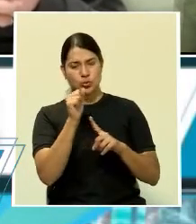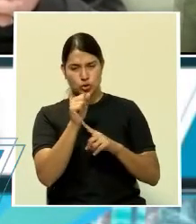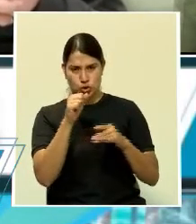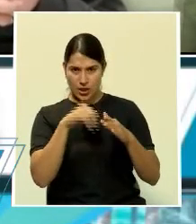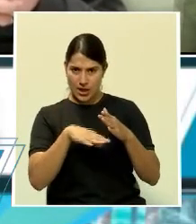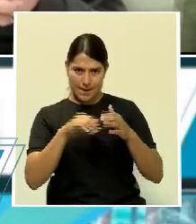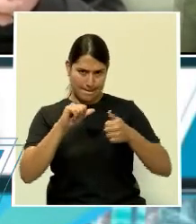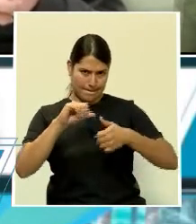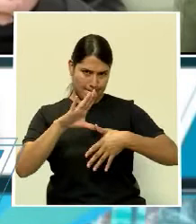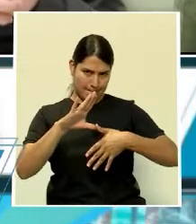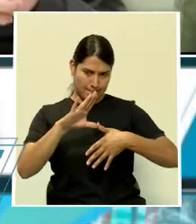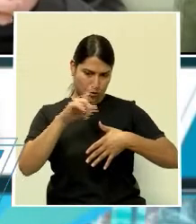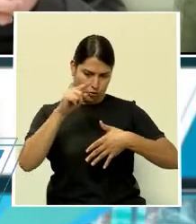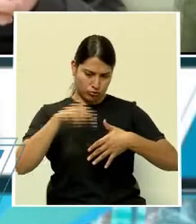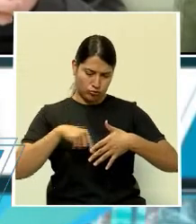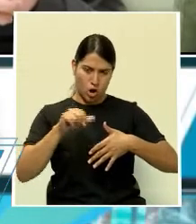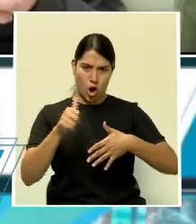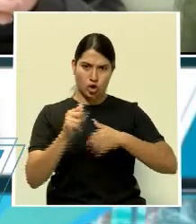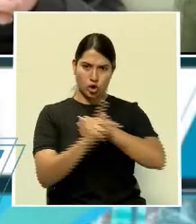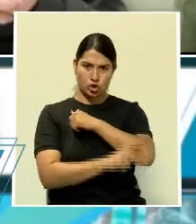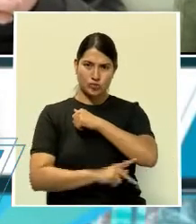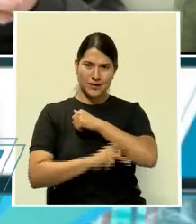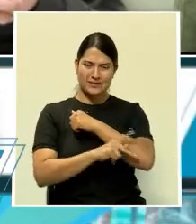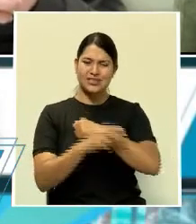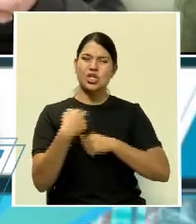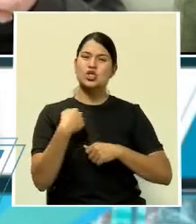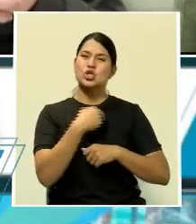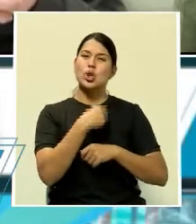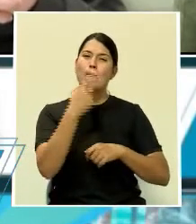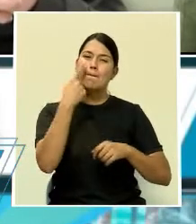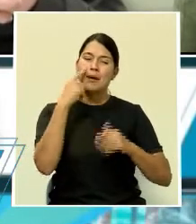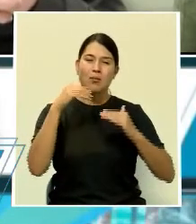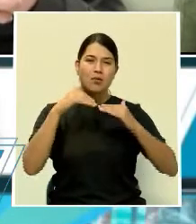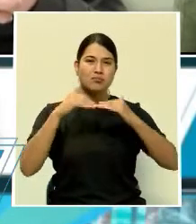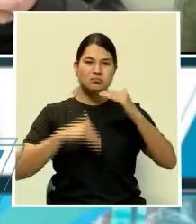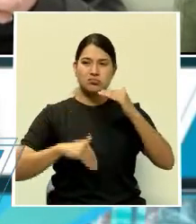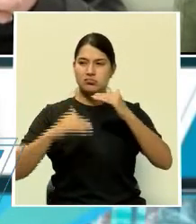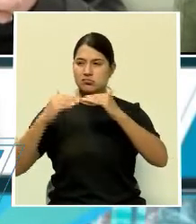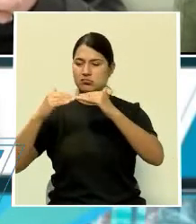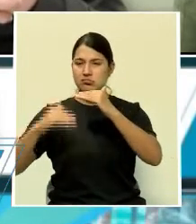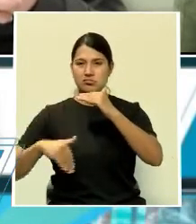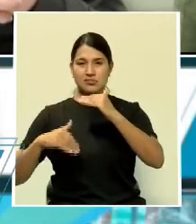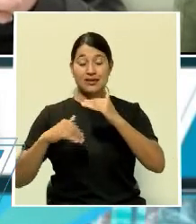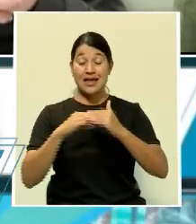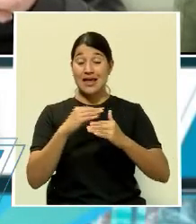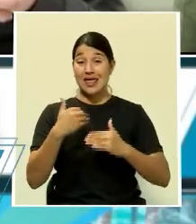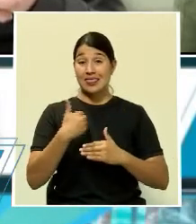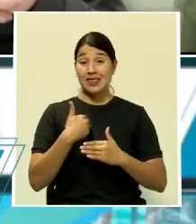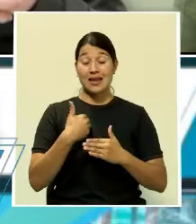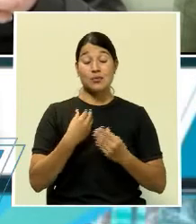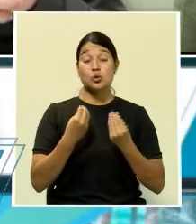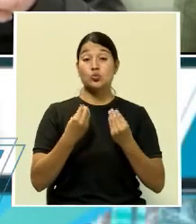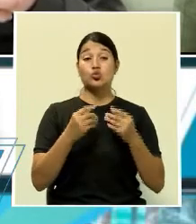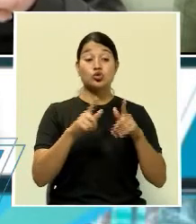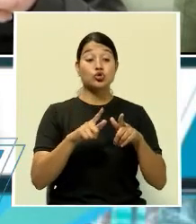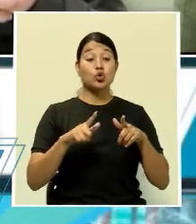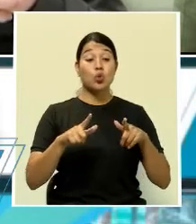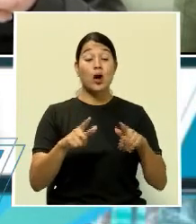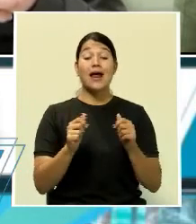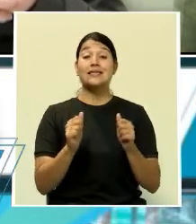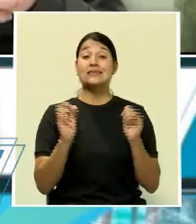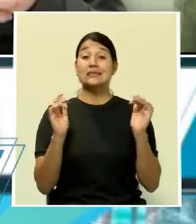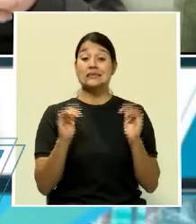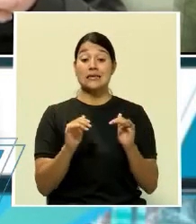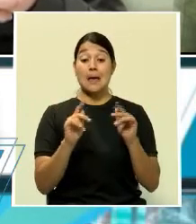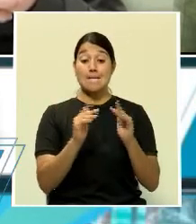continente? Vemos situaciones muy dispares y tenemos sitios con población